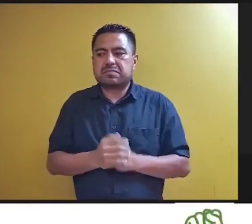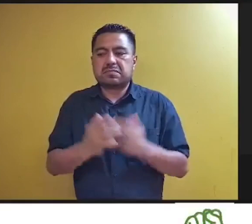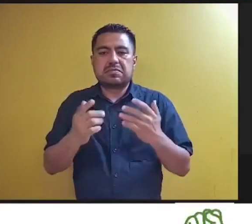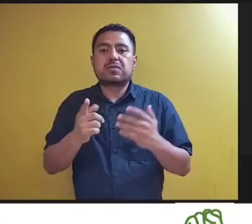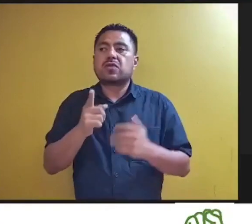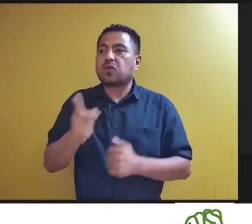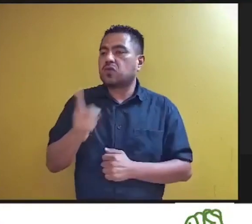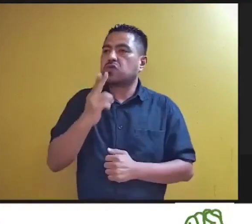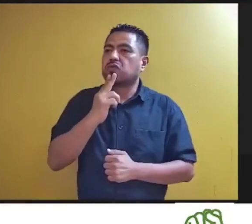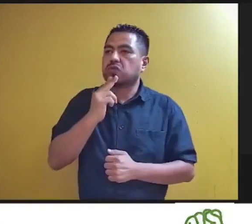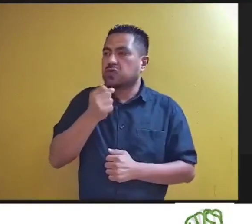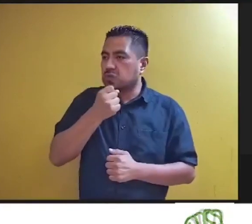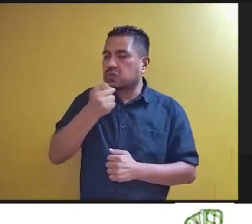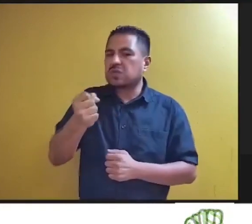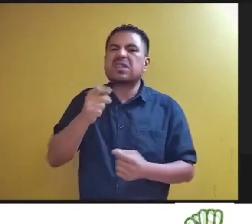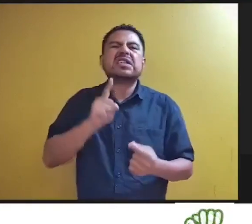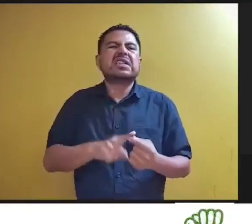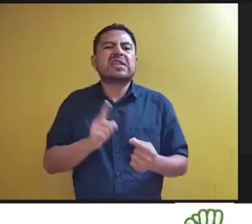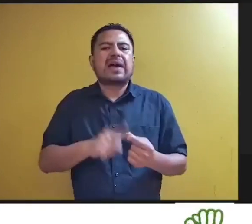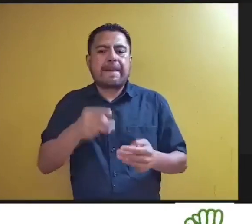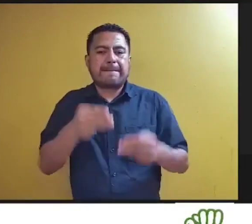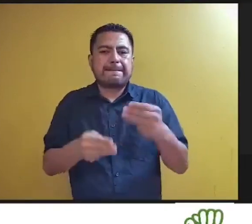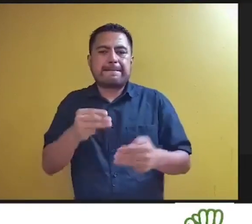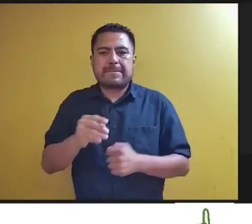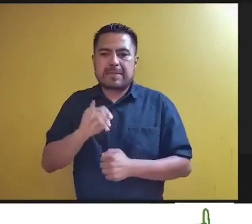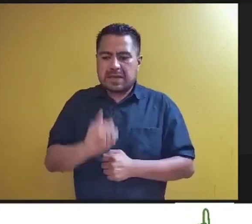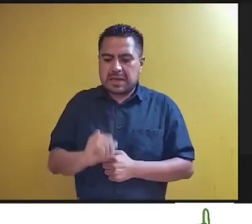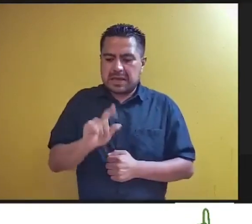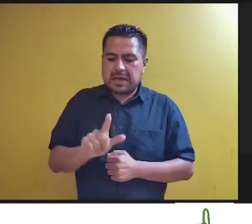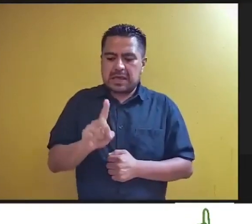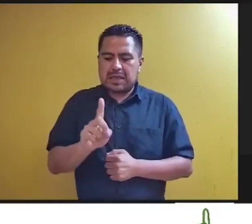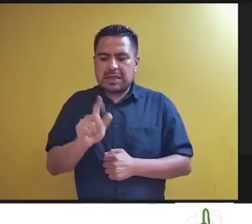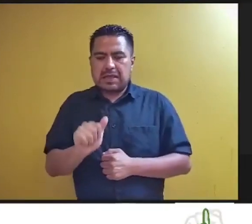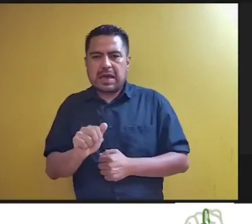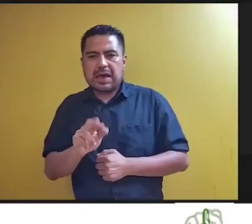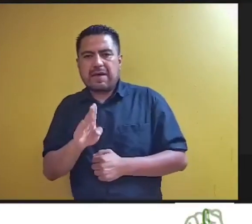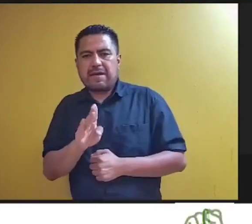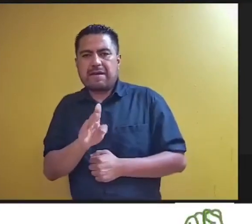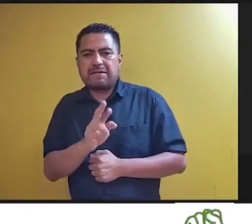Tiene el uso de la voz en una primera ronda la magistrada Hilda Rosa Delgado Brito.